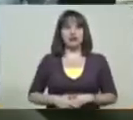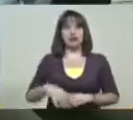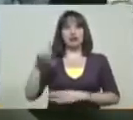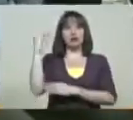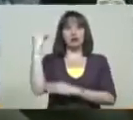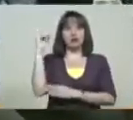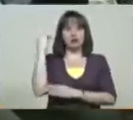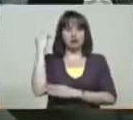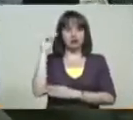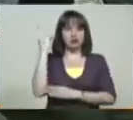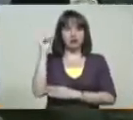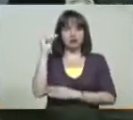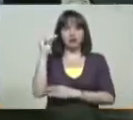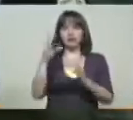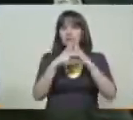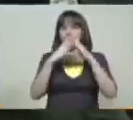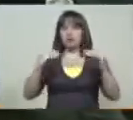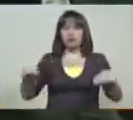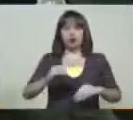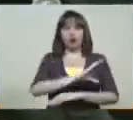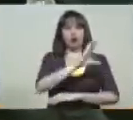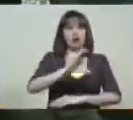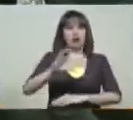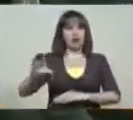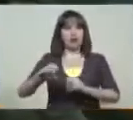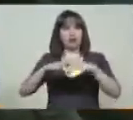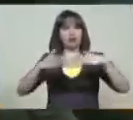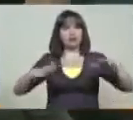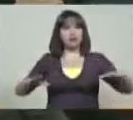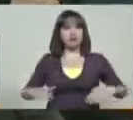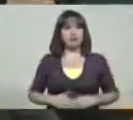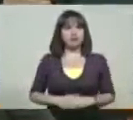Bolivia, todo el Caribe,